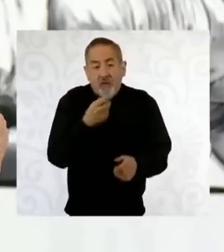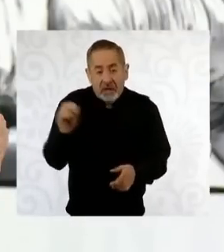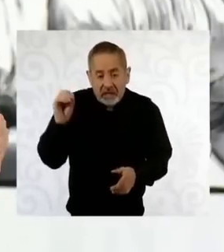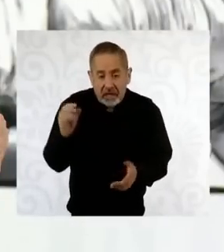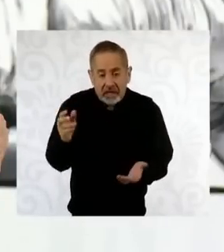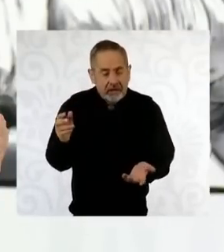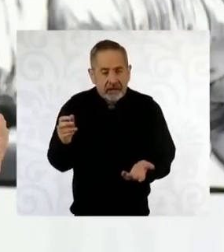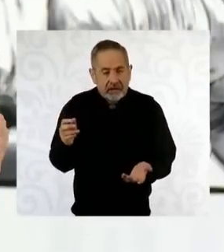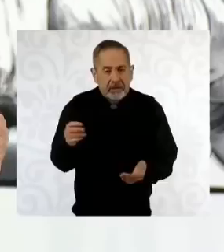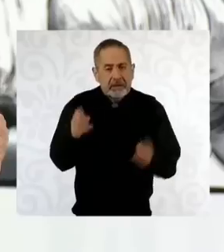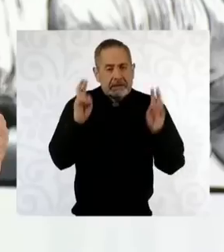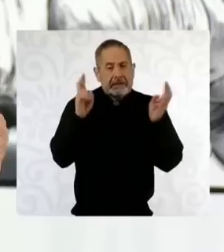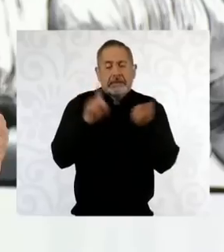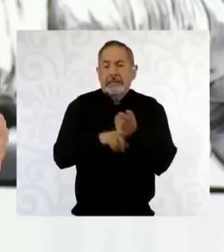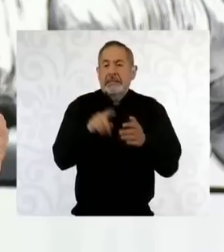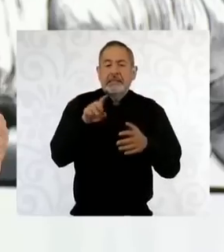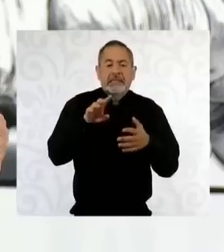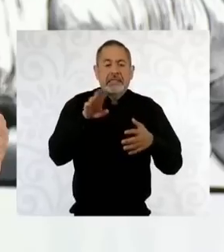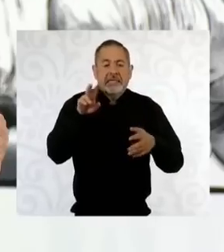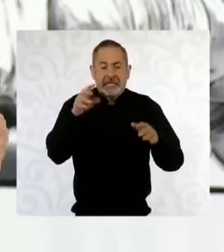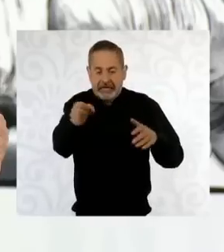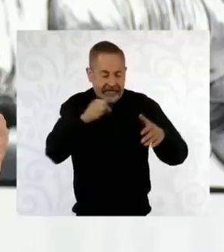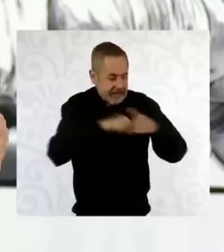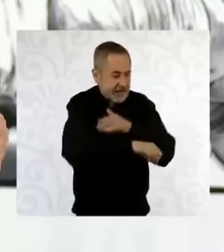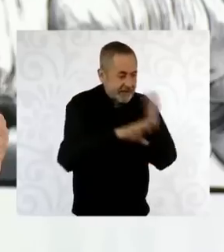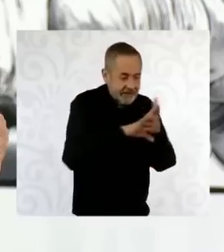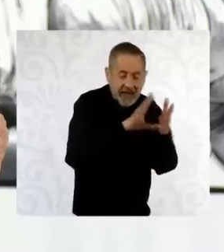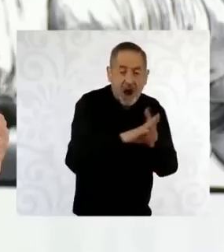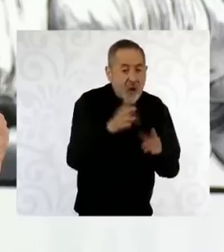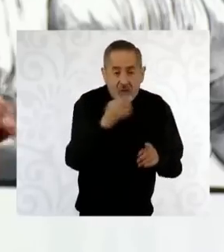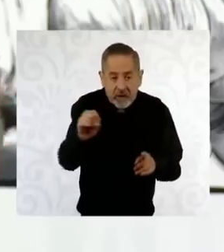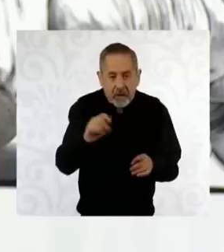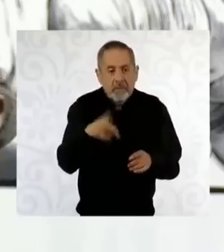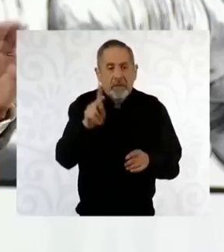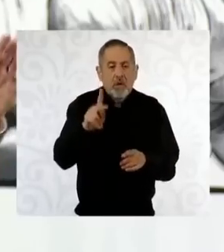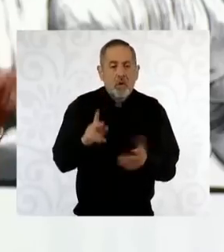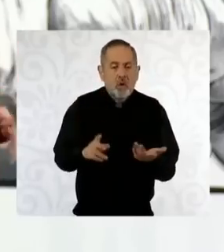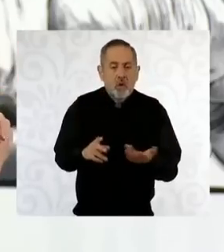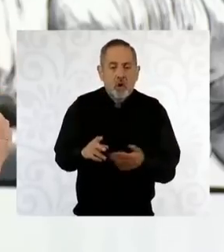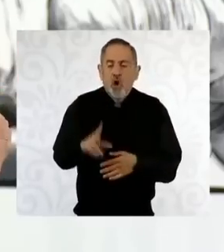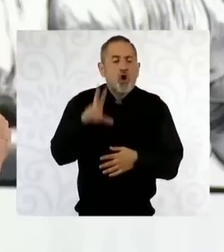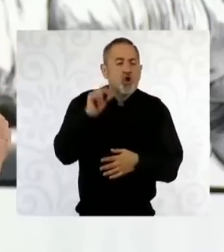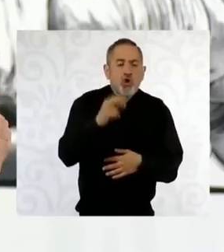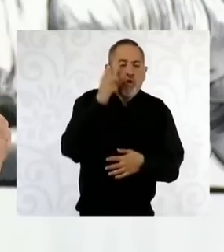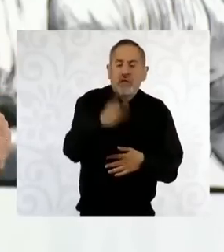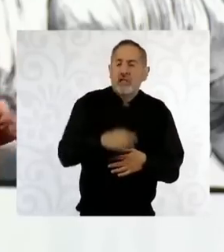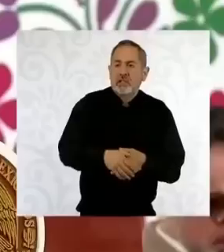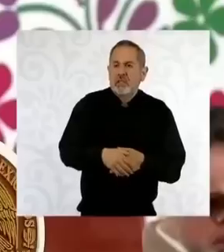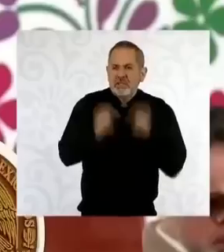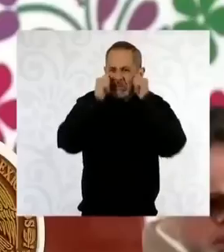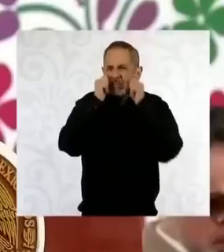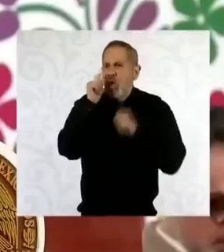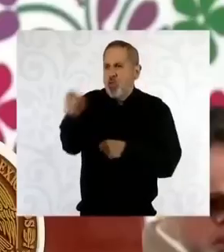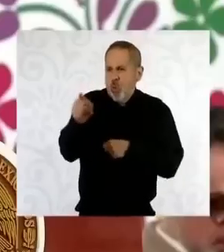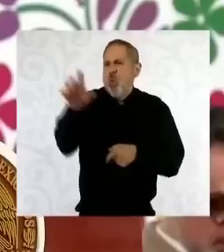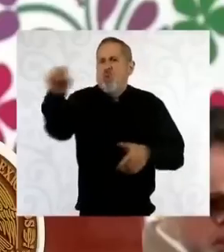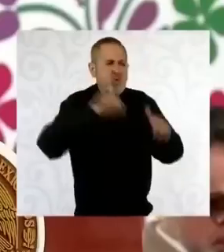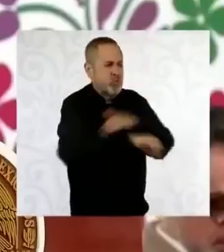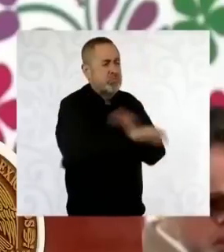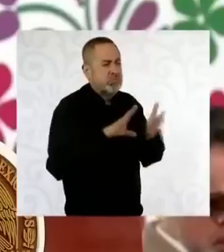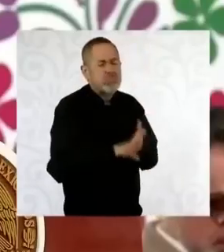es el tema de la prisión preventiva oficiosa, pero no quiere decir ningún régimen de excepción, ni mucho